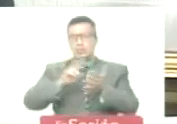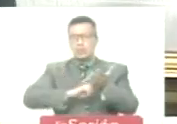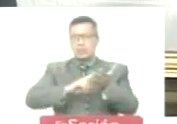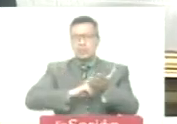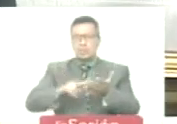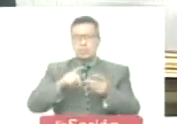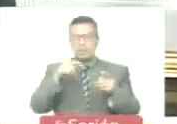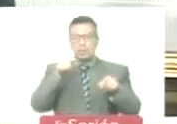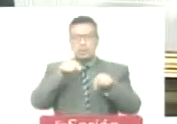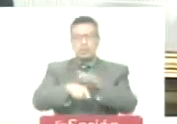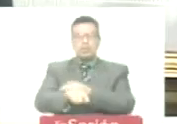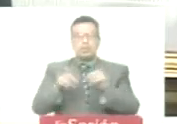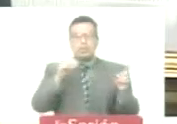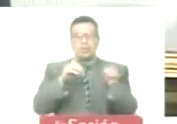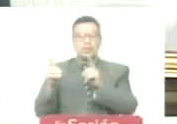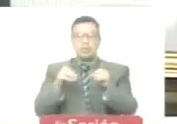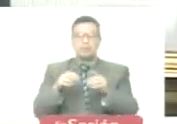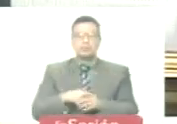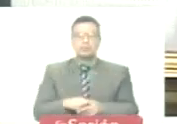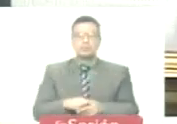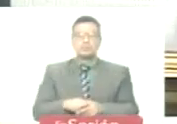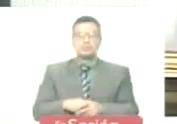Interior y de Debates.